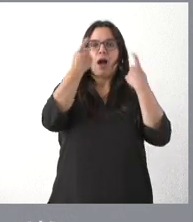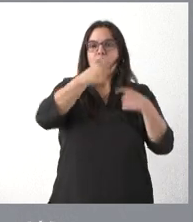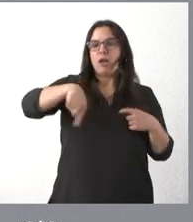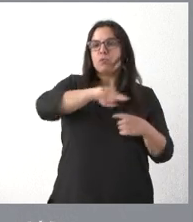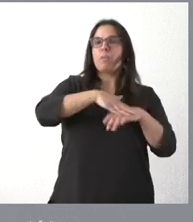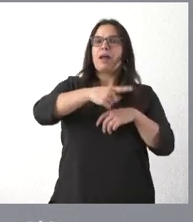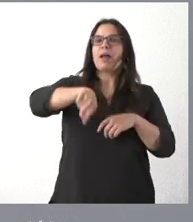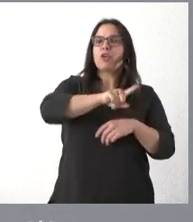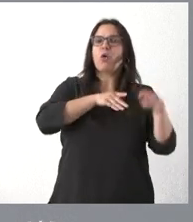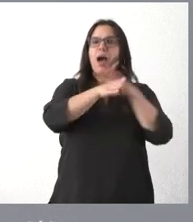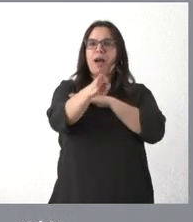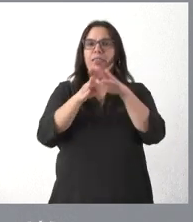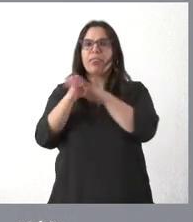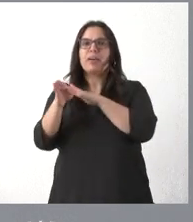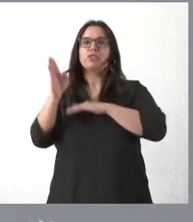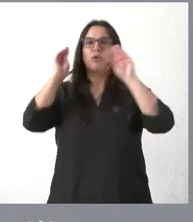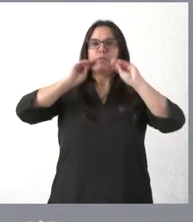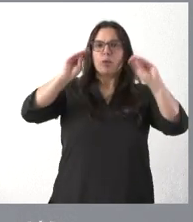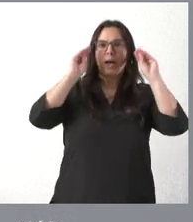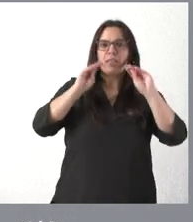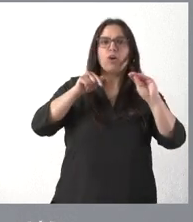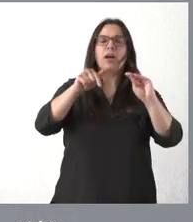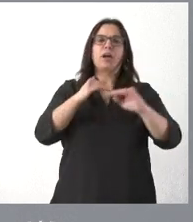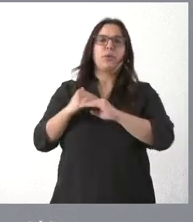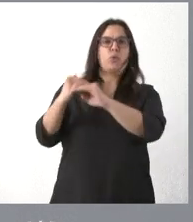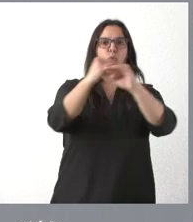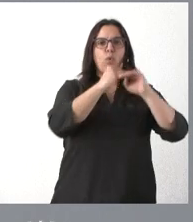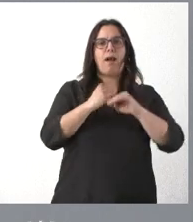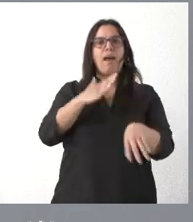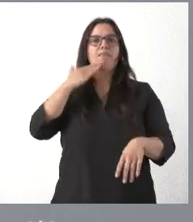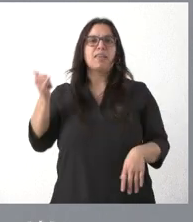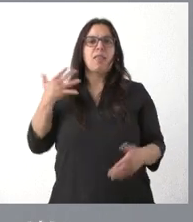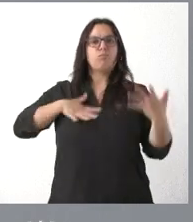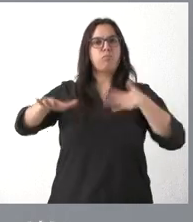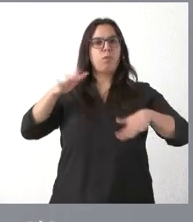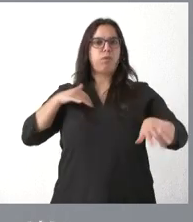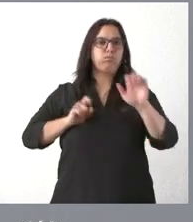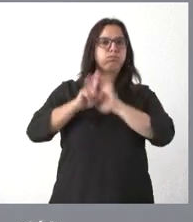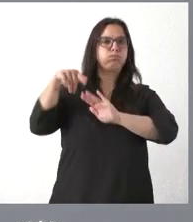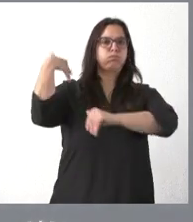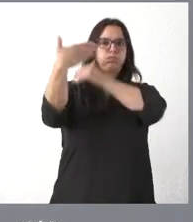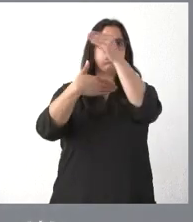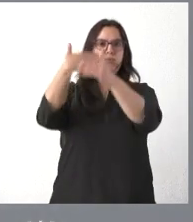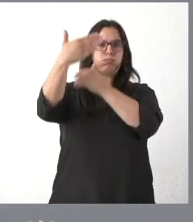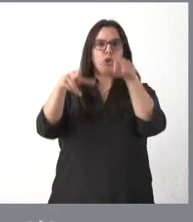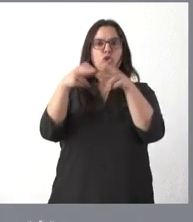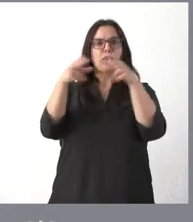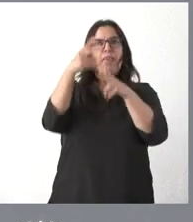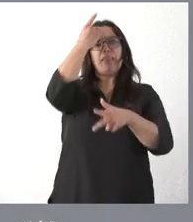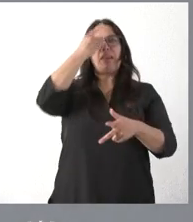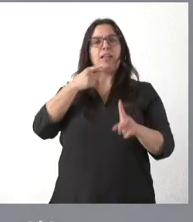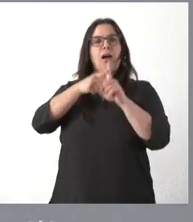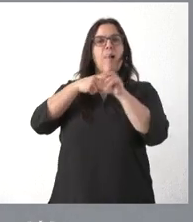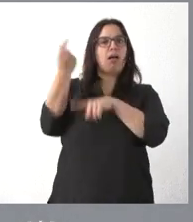su acceso a la formación en este ámbito para sus habilidades en el mismo y por tanto avanzar hacia una sociedad más digitalizada